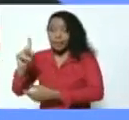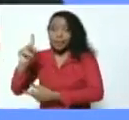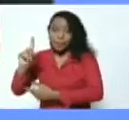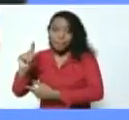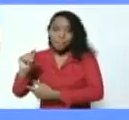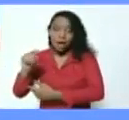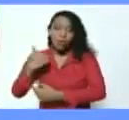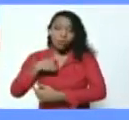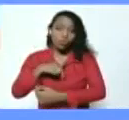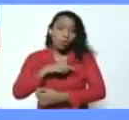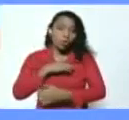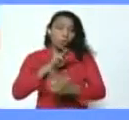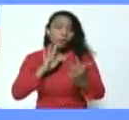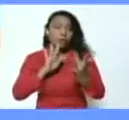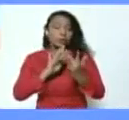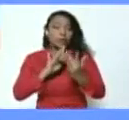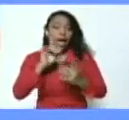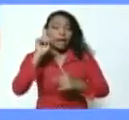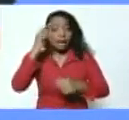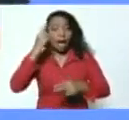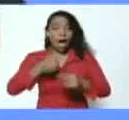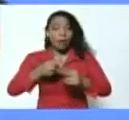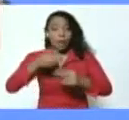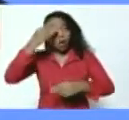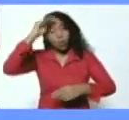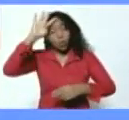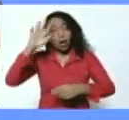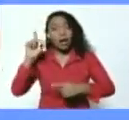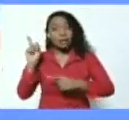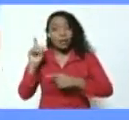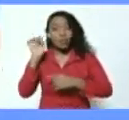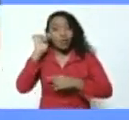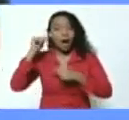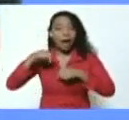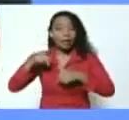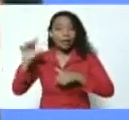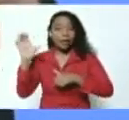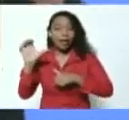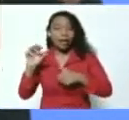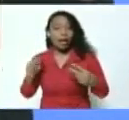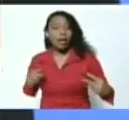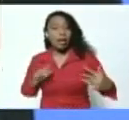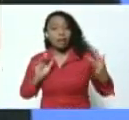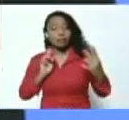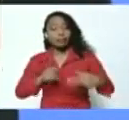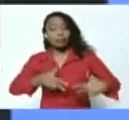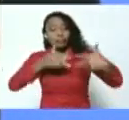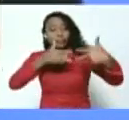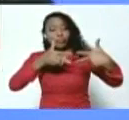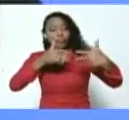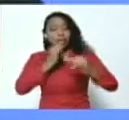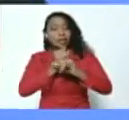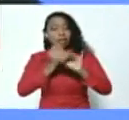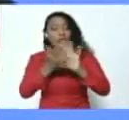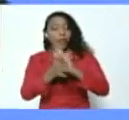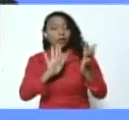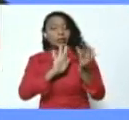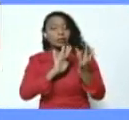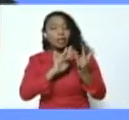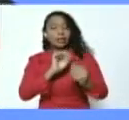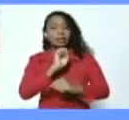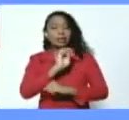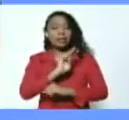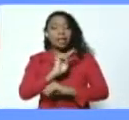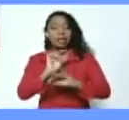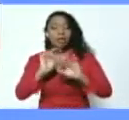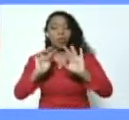Nosotros nos conectábamos desde La Habana, Andreina con su equipo desde aquí, desde Caracas, Y bueno, y tuvimos esas